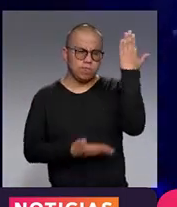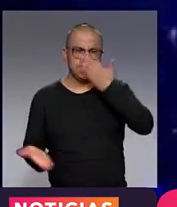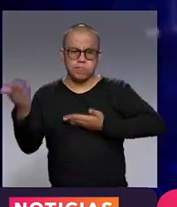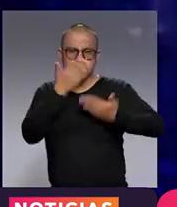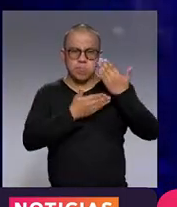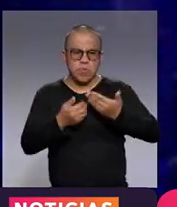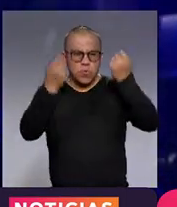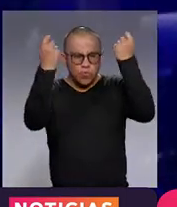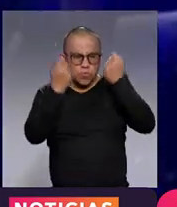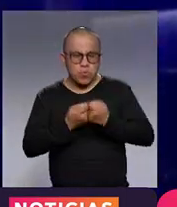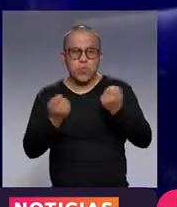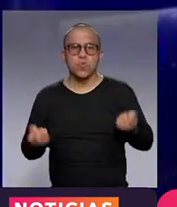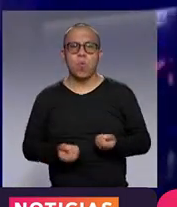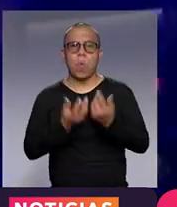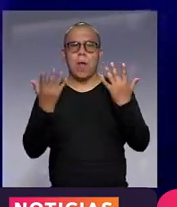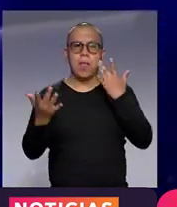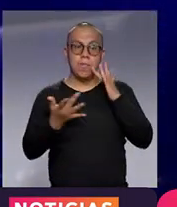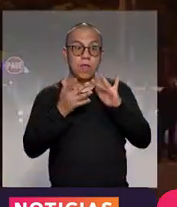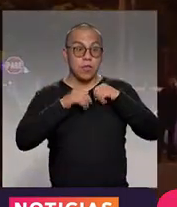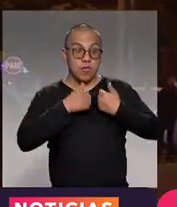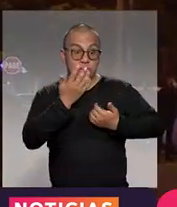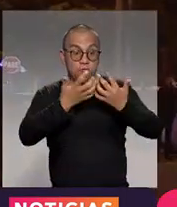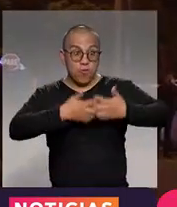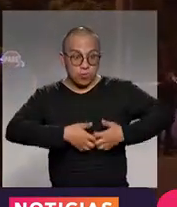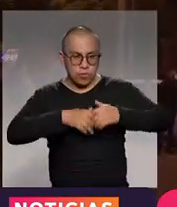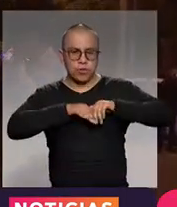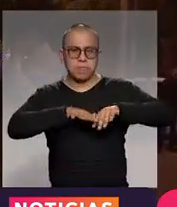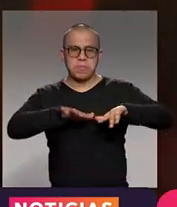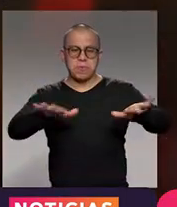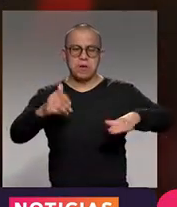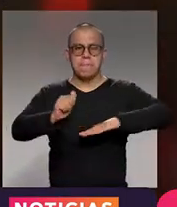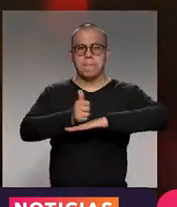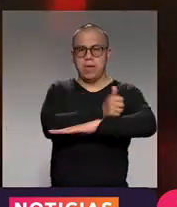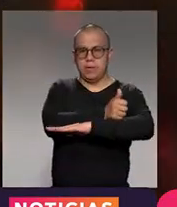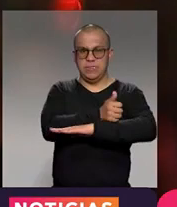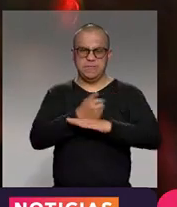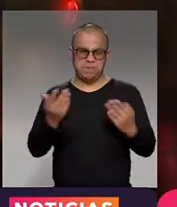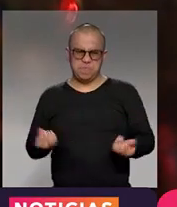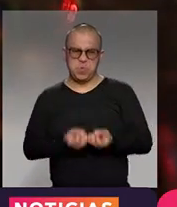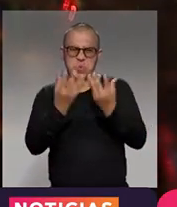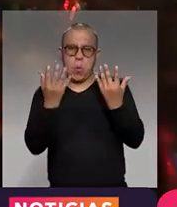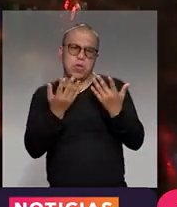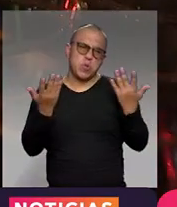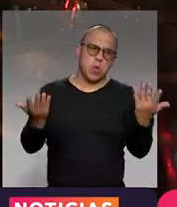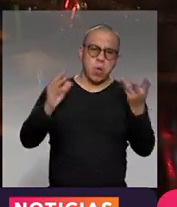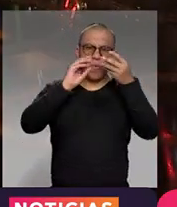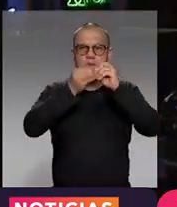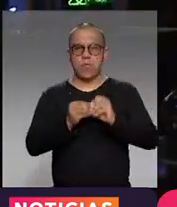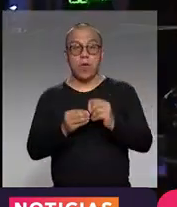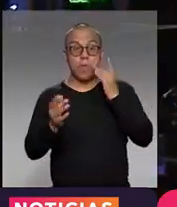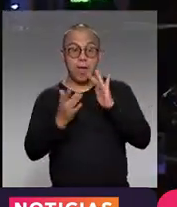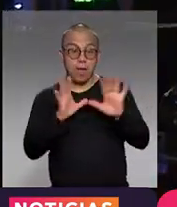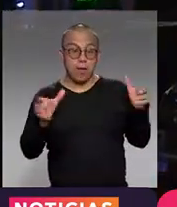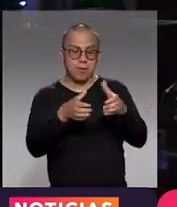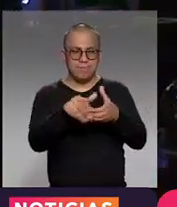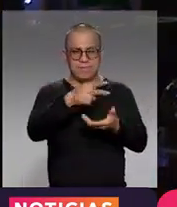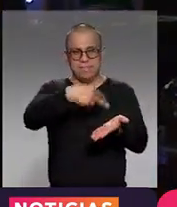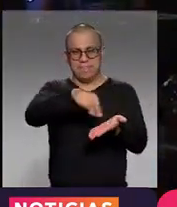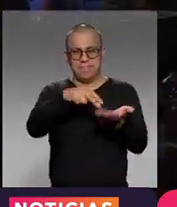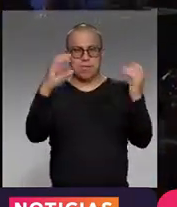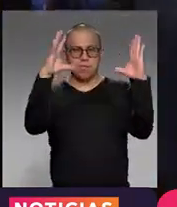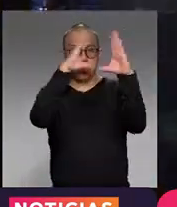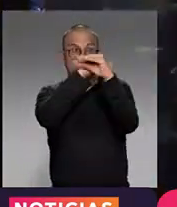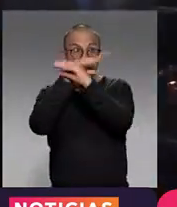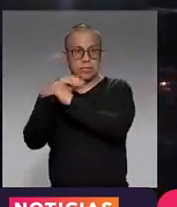costo epidemiológico que tendría para Bogotá el funcionamiento de los bares, para revisar cuándo y de qué manera este sector del entretenimiento